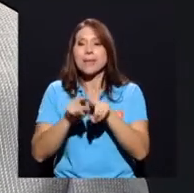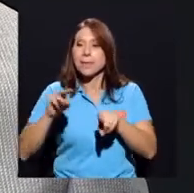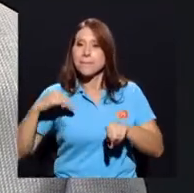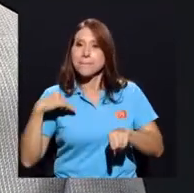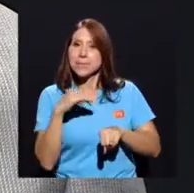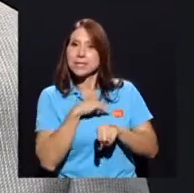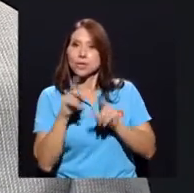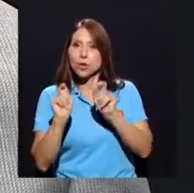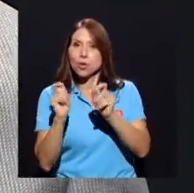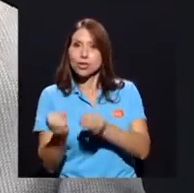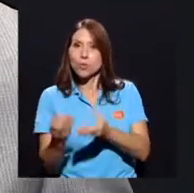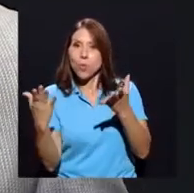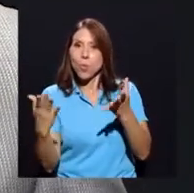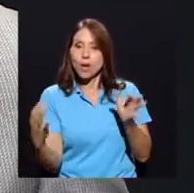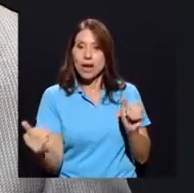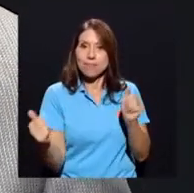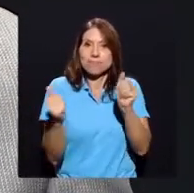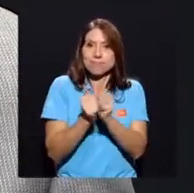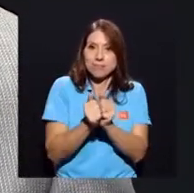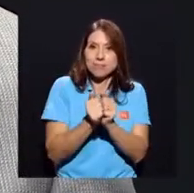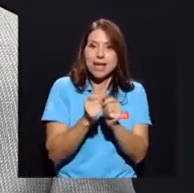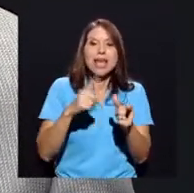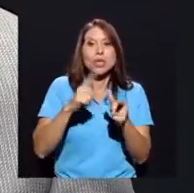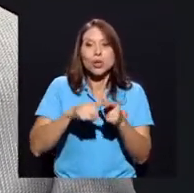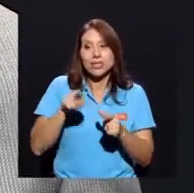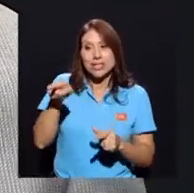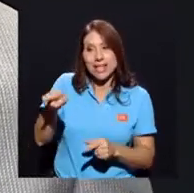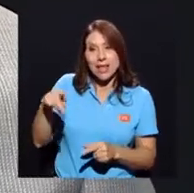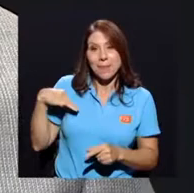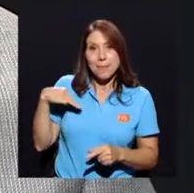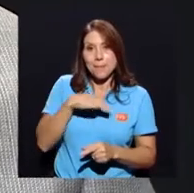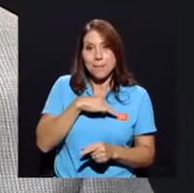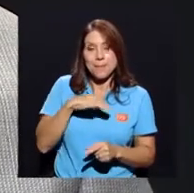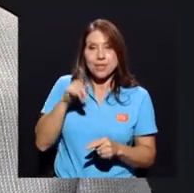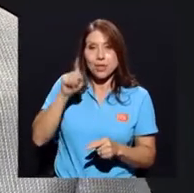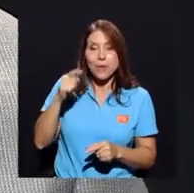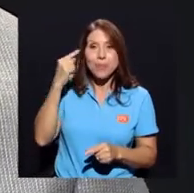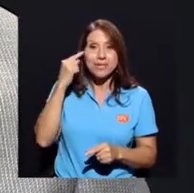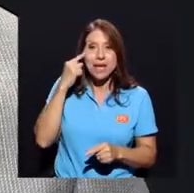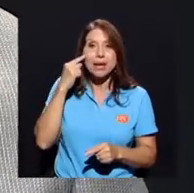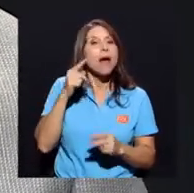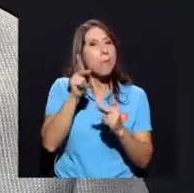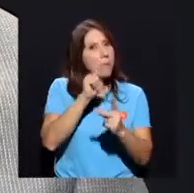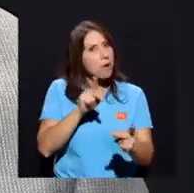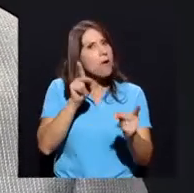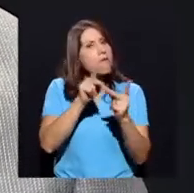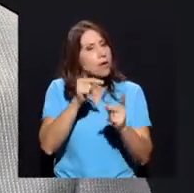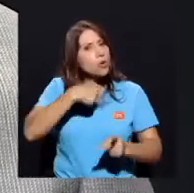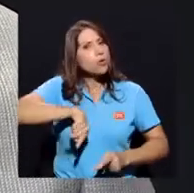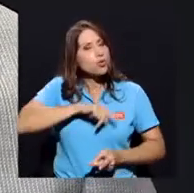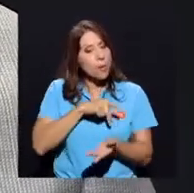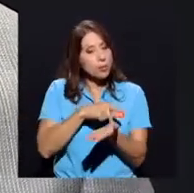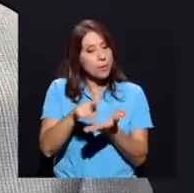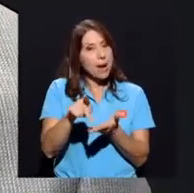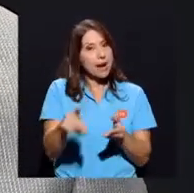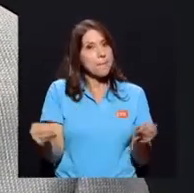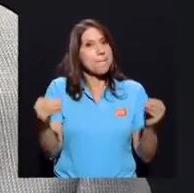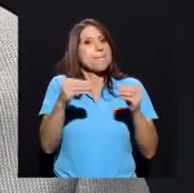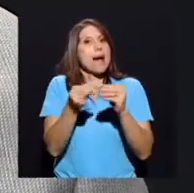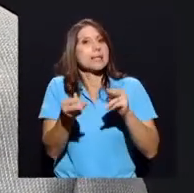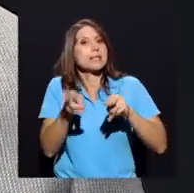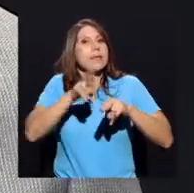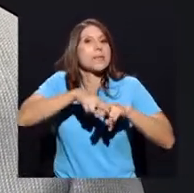pública debió haber pensado huelga nosotros como si debemos haber dicho perfecto vamos a mejorar las luminarias donde los docentes que se